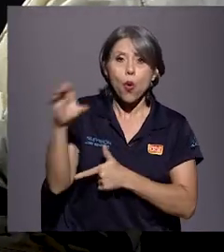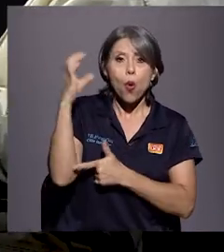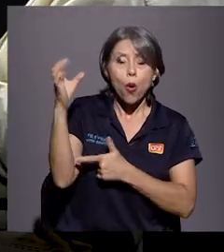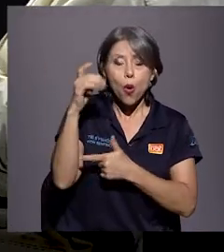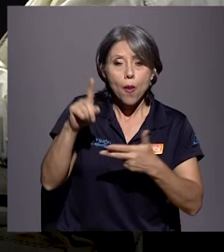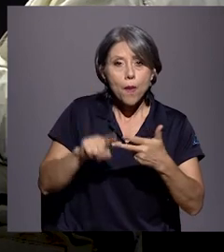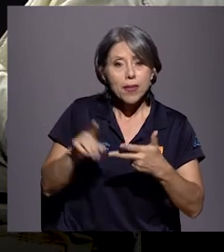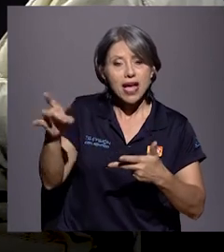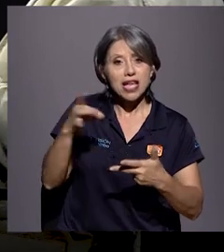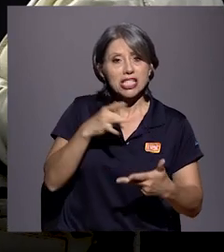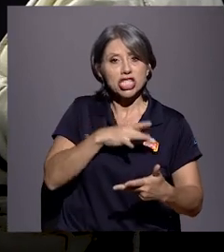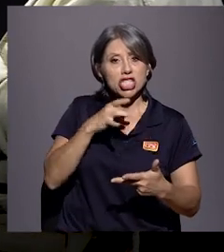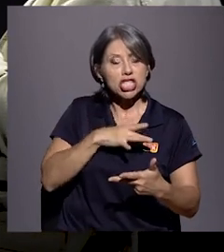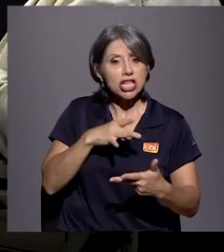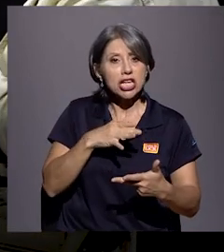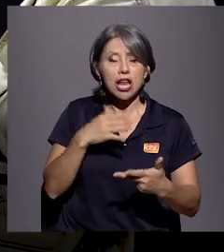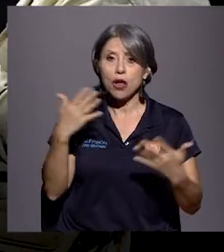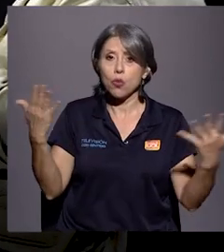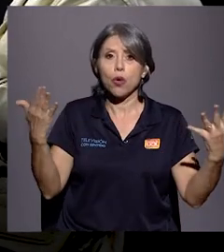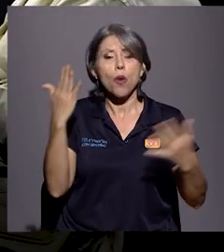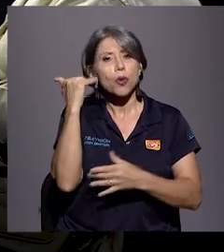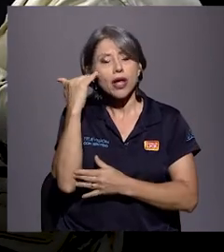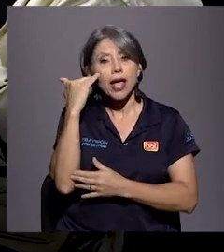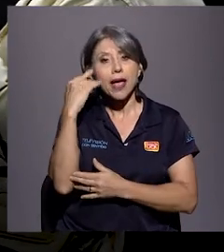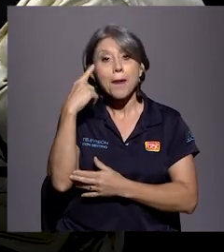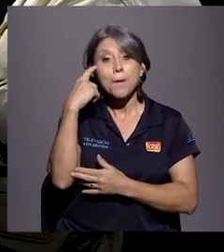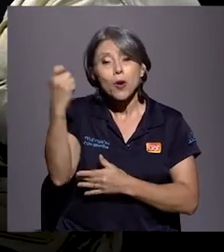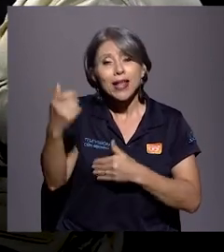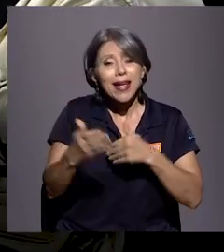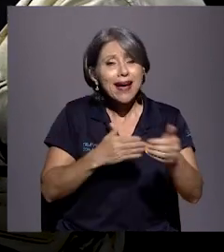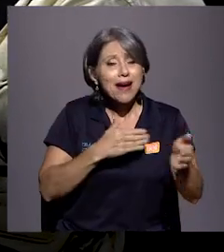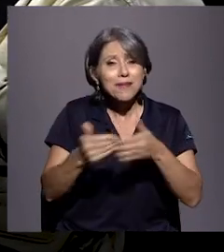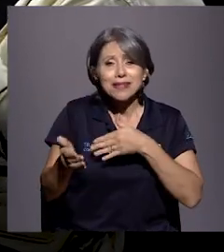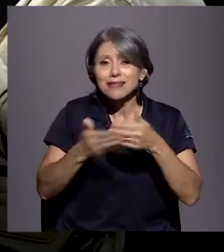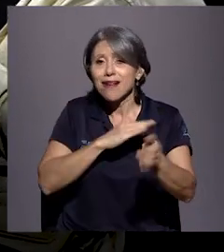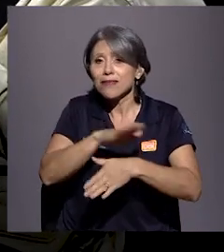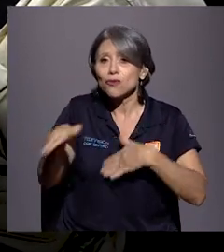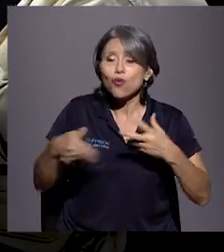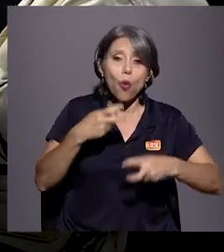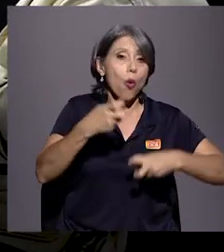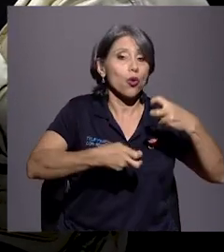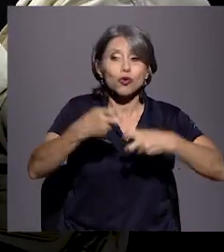buen ejemplo. ¿Por qué? Porque la universidad, a pesar con todos los